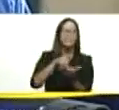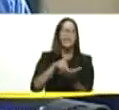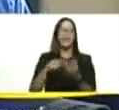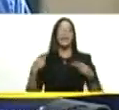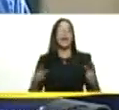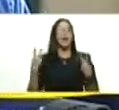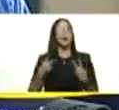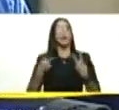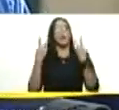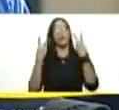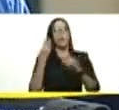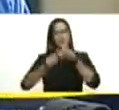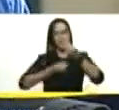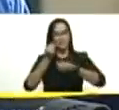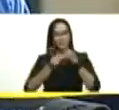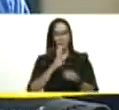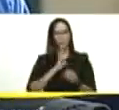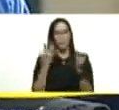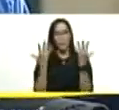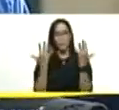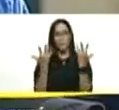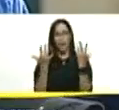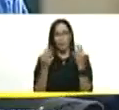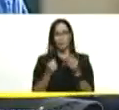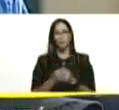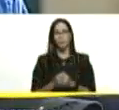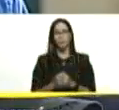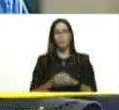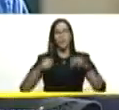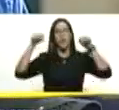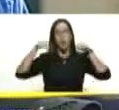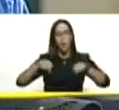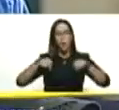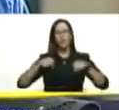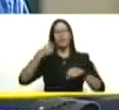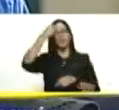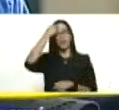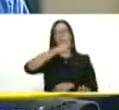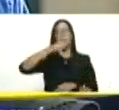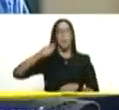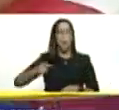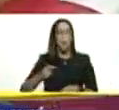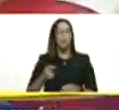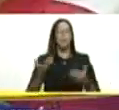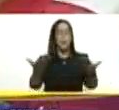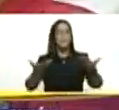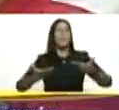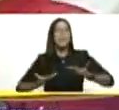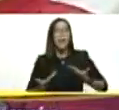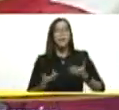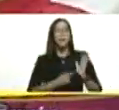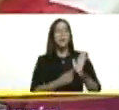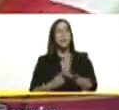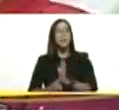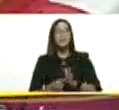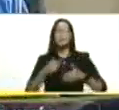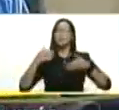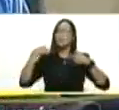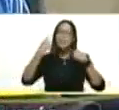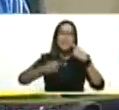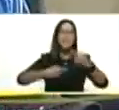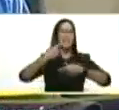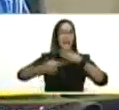está haciendo con sus propias manos. Hoy este pueblo nos está dando lecciones día a día